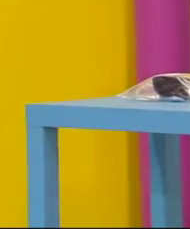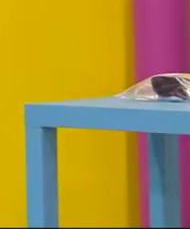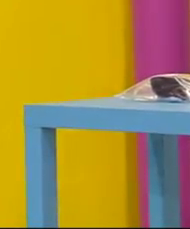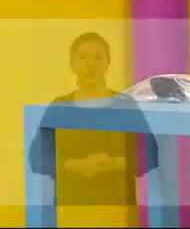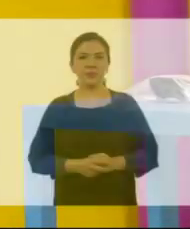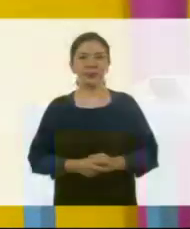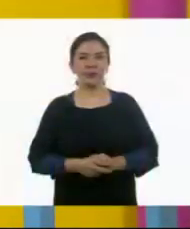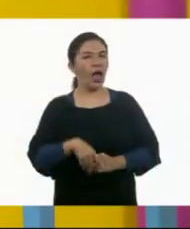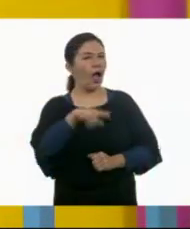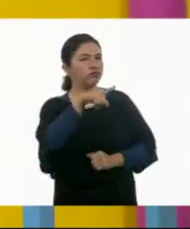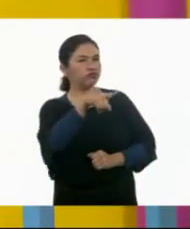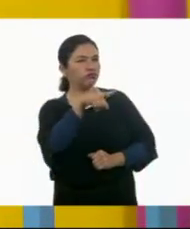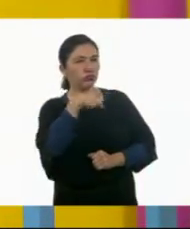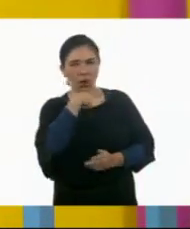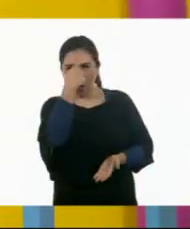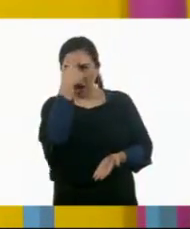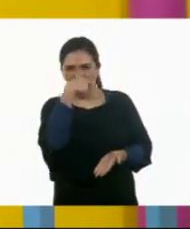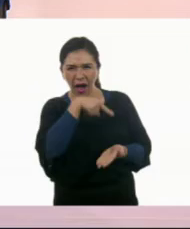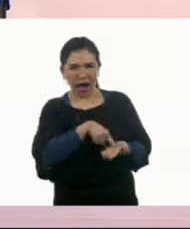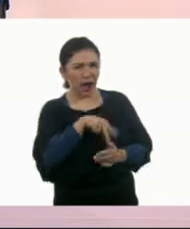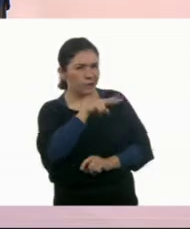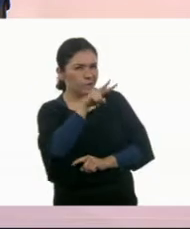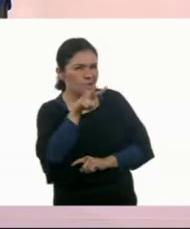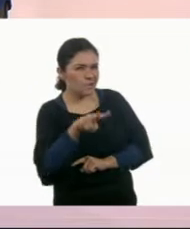Yo creo... que